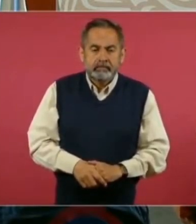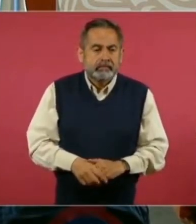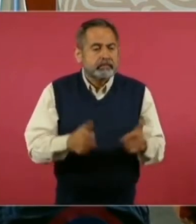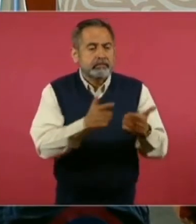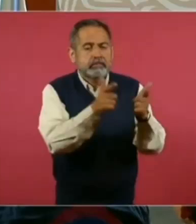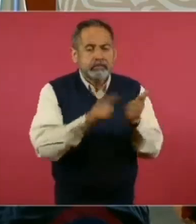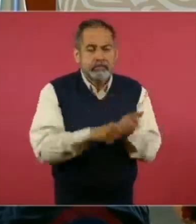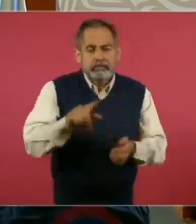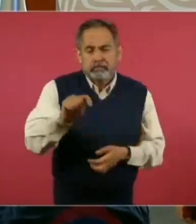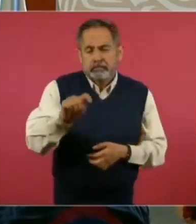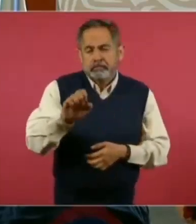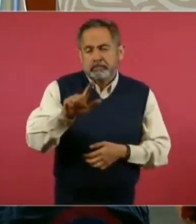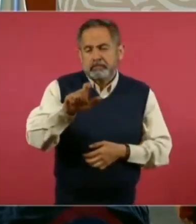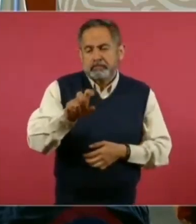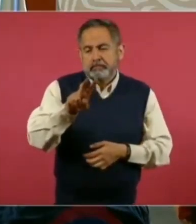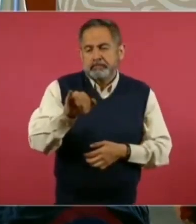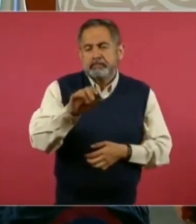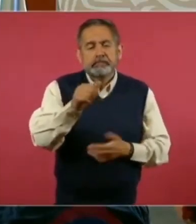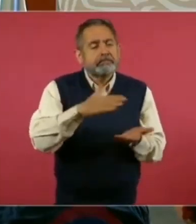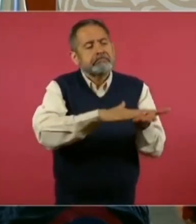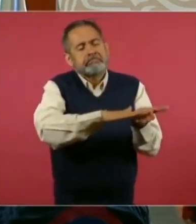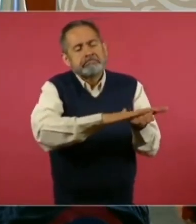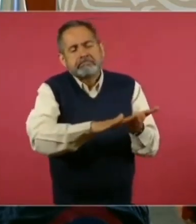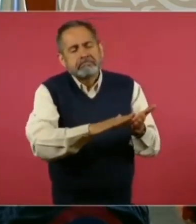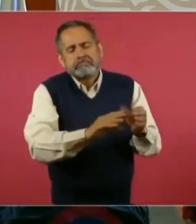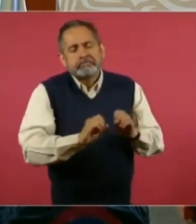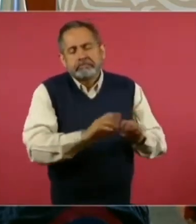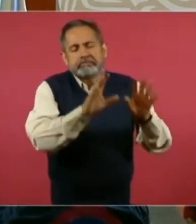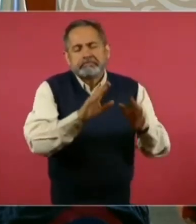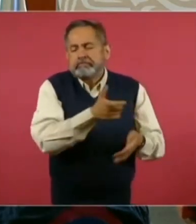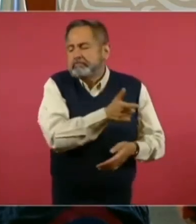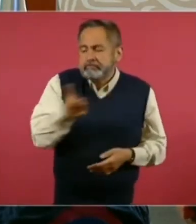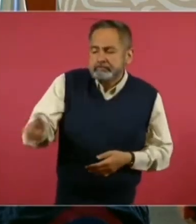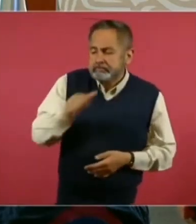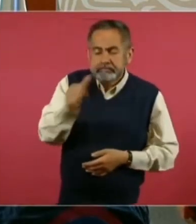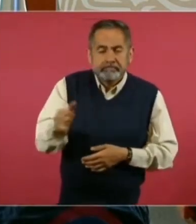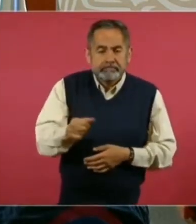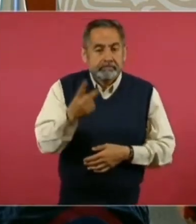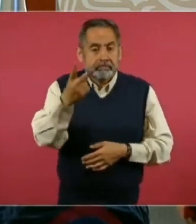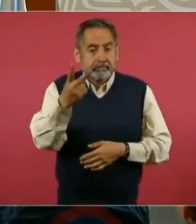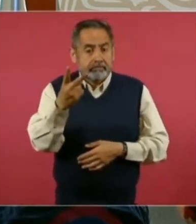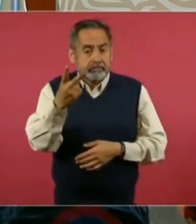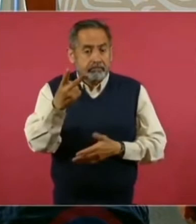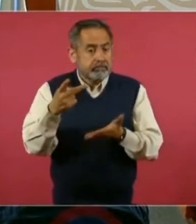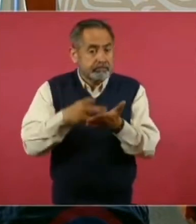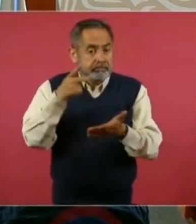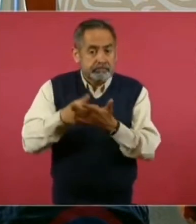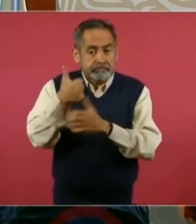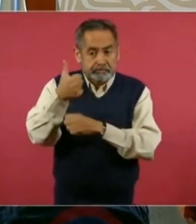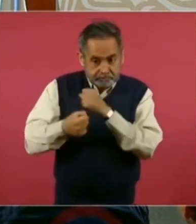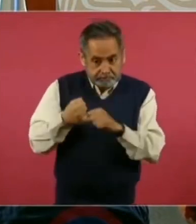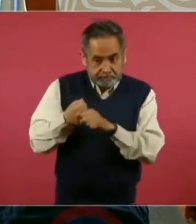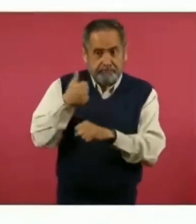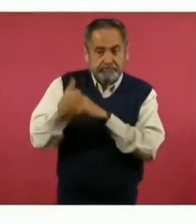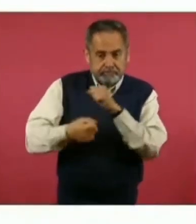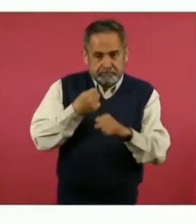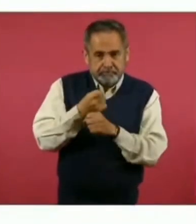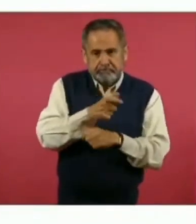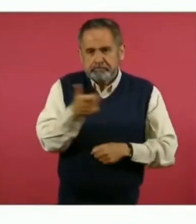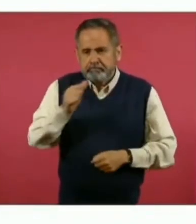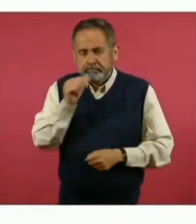Grupo Televisa, condonación en 2 sexenios,